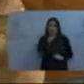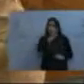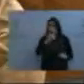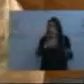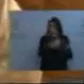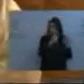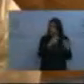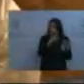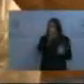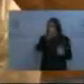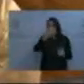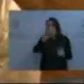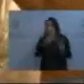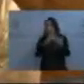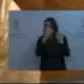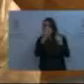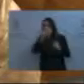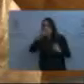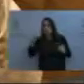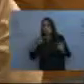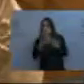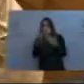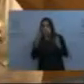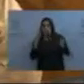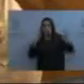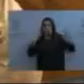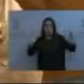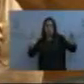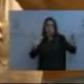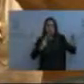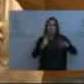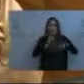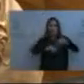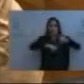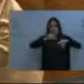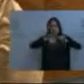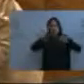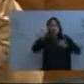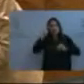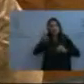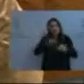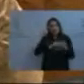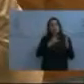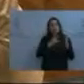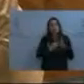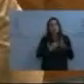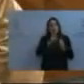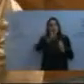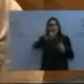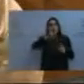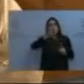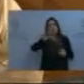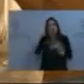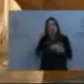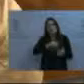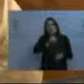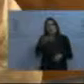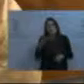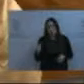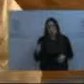2017, 2018 y 2019. Sabemos que es un proyecto de 3,3 millones de